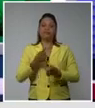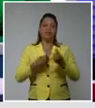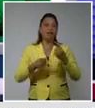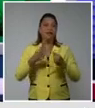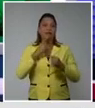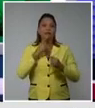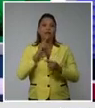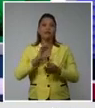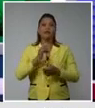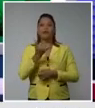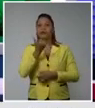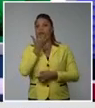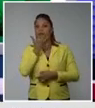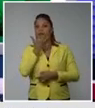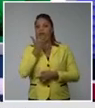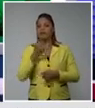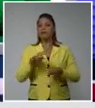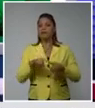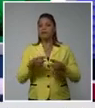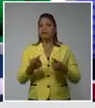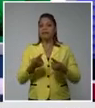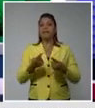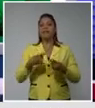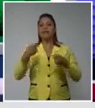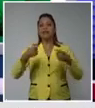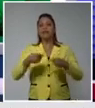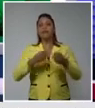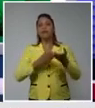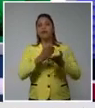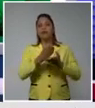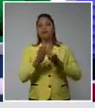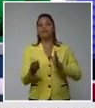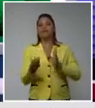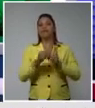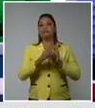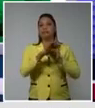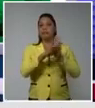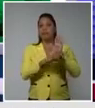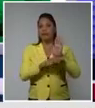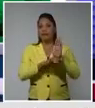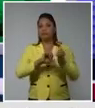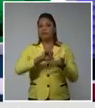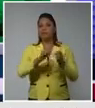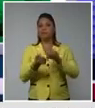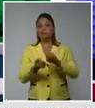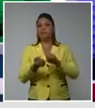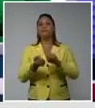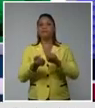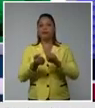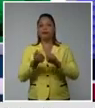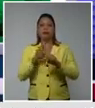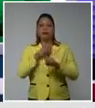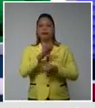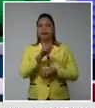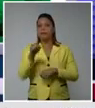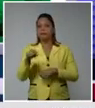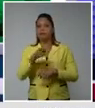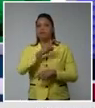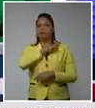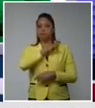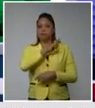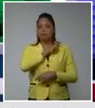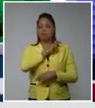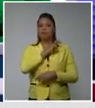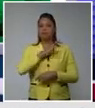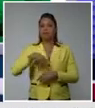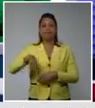necesidad de seguir aplicando medidas de restricción, protección personal de cada compañero,